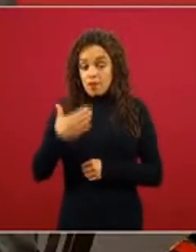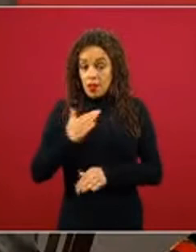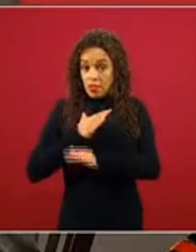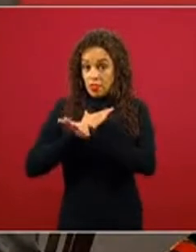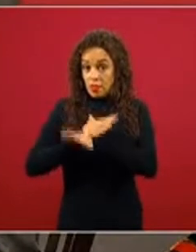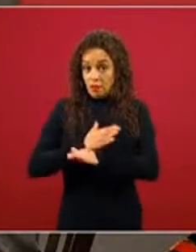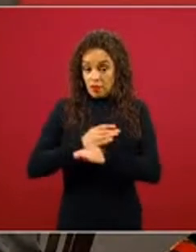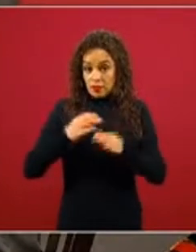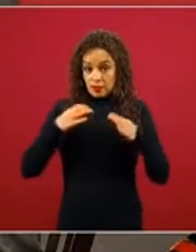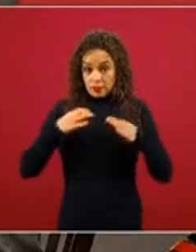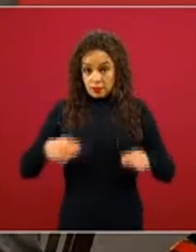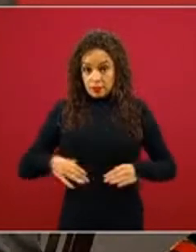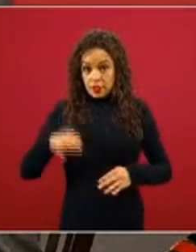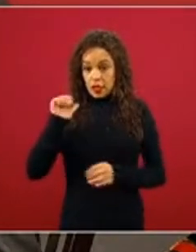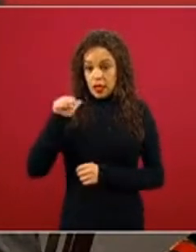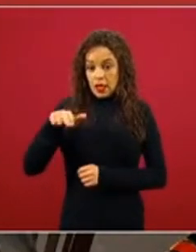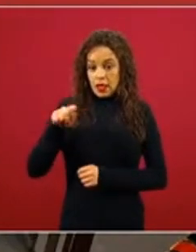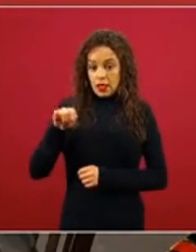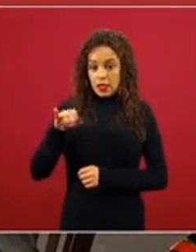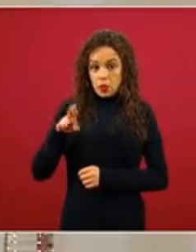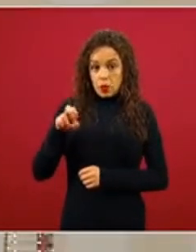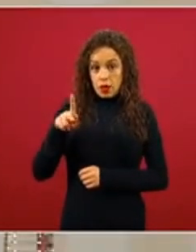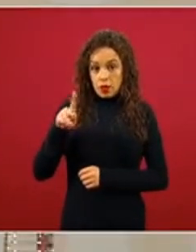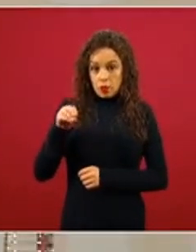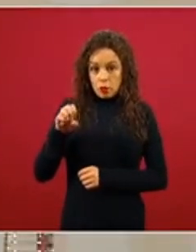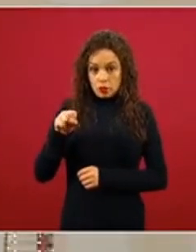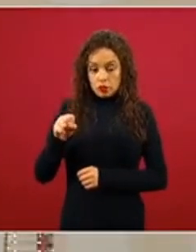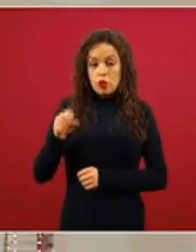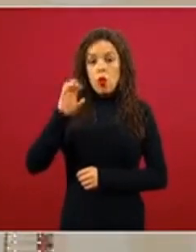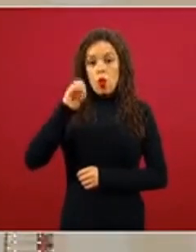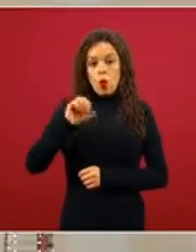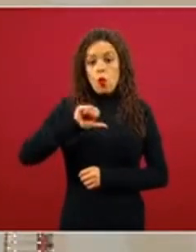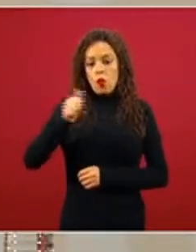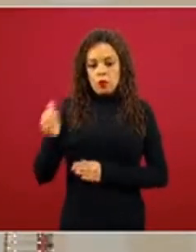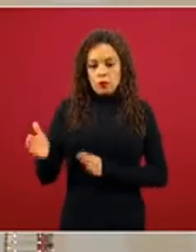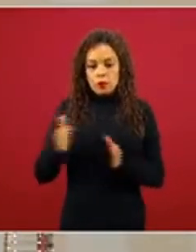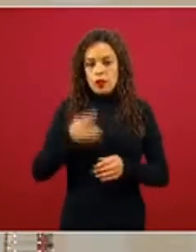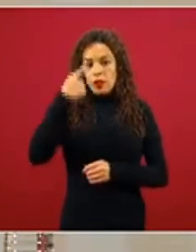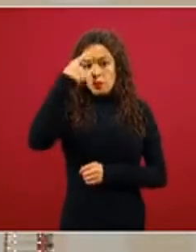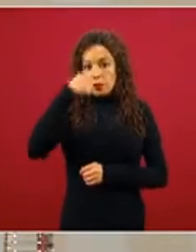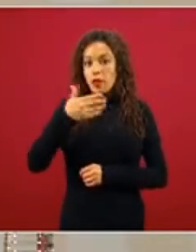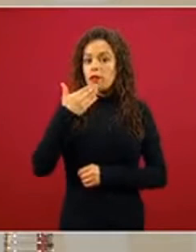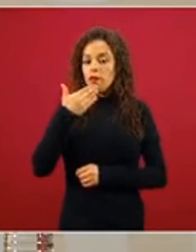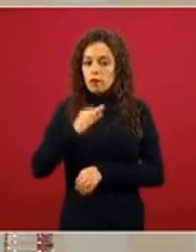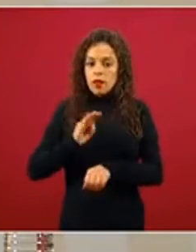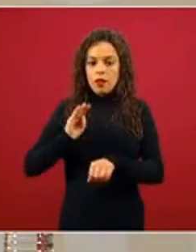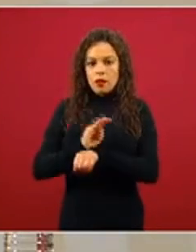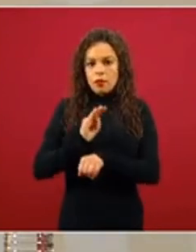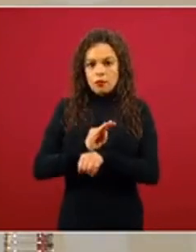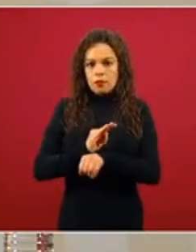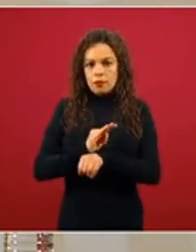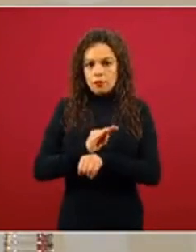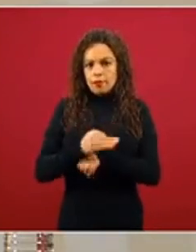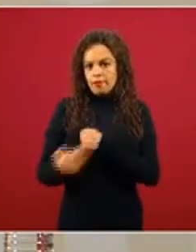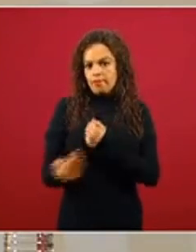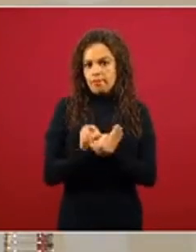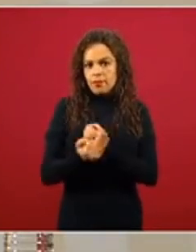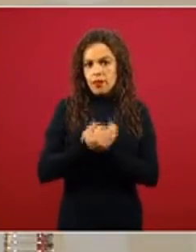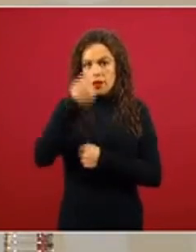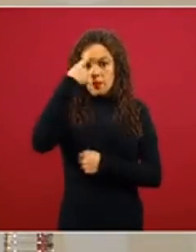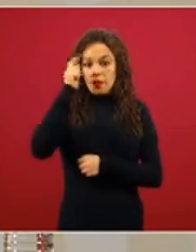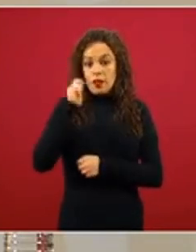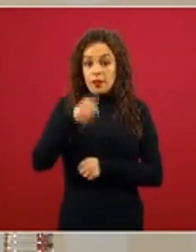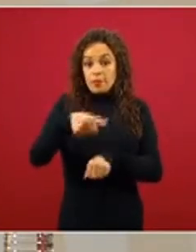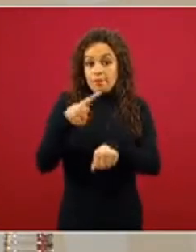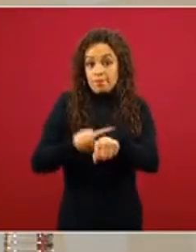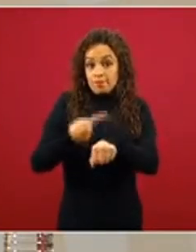que logre proteger contra la enfermedad. Y luego viene una fase 4 que a veces se utiliza cuando una